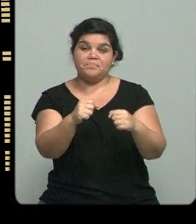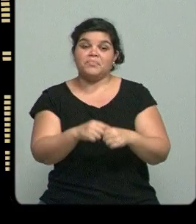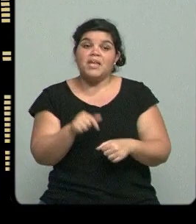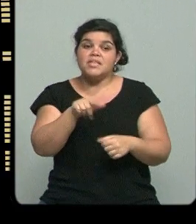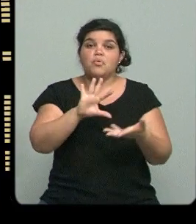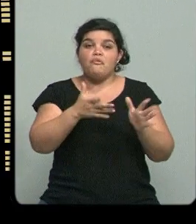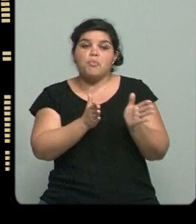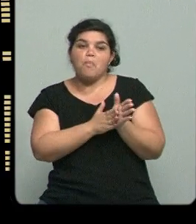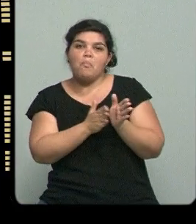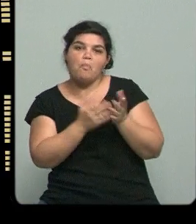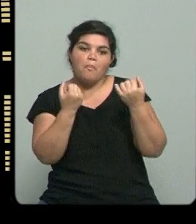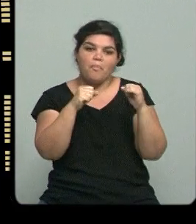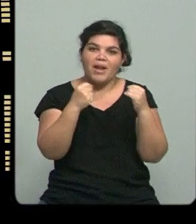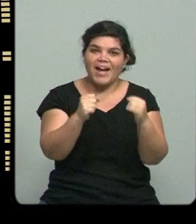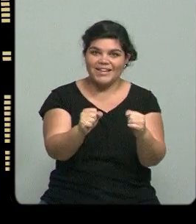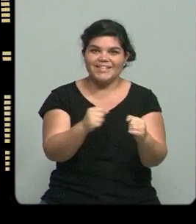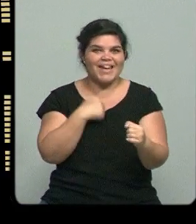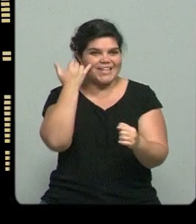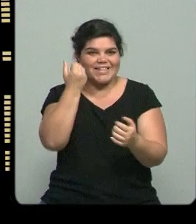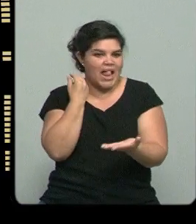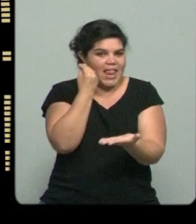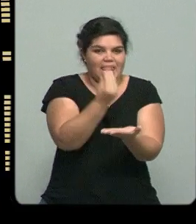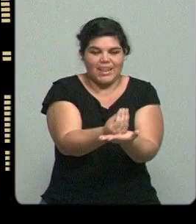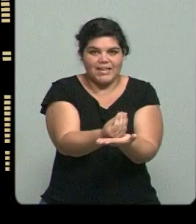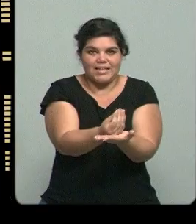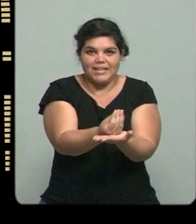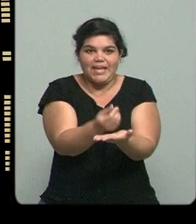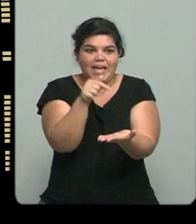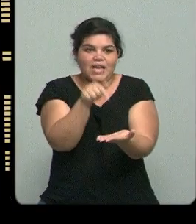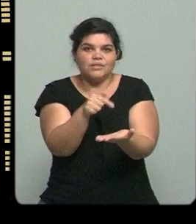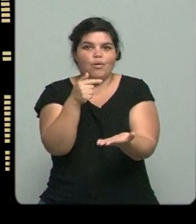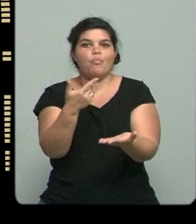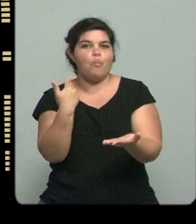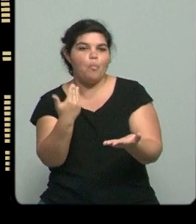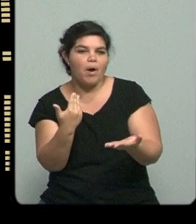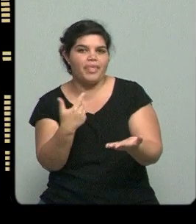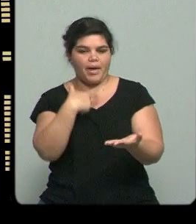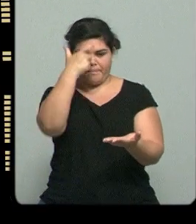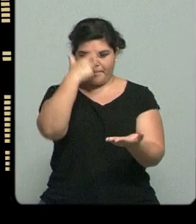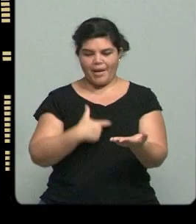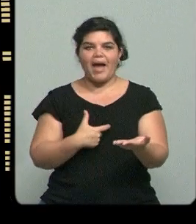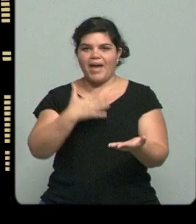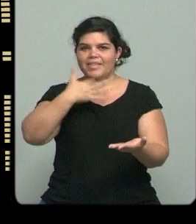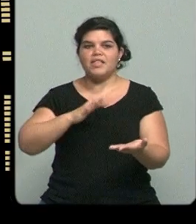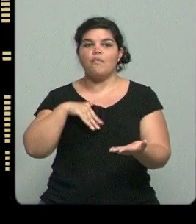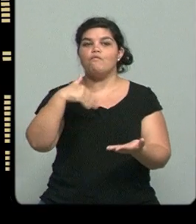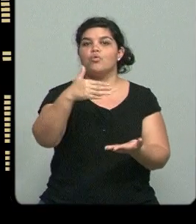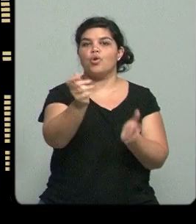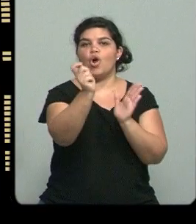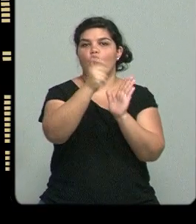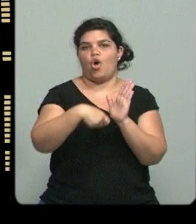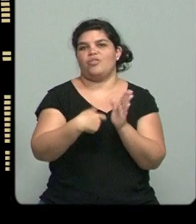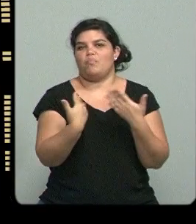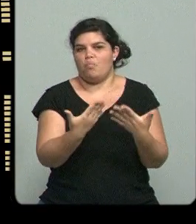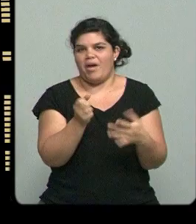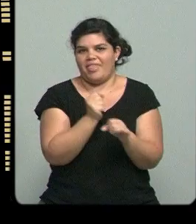estos ensayos y estas prácticas situadas puedan ya empezar a pensarse en futuras